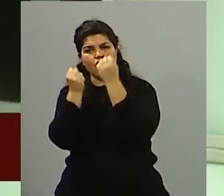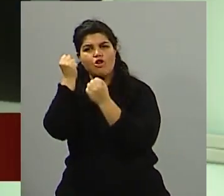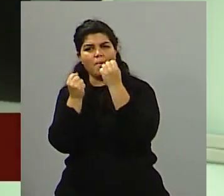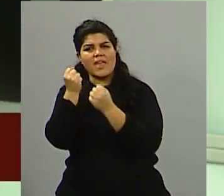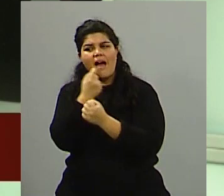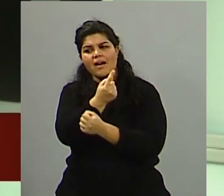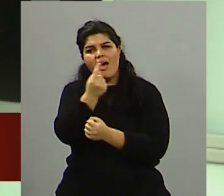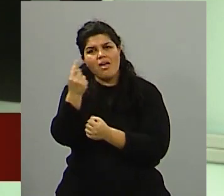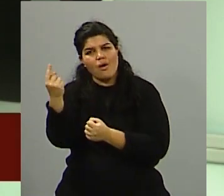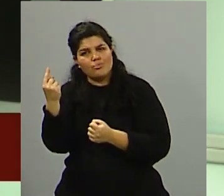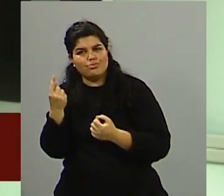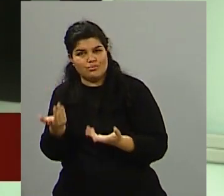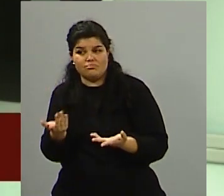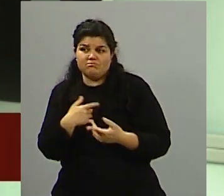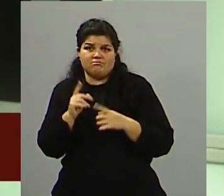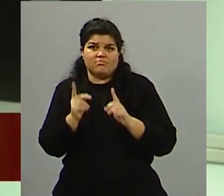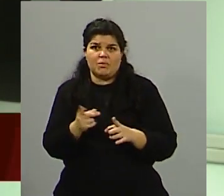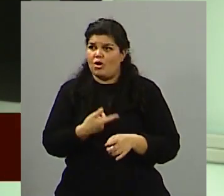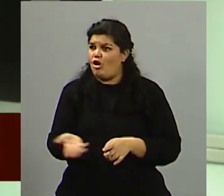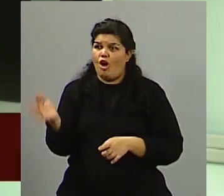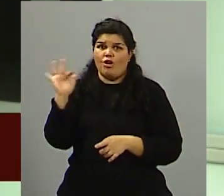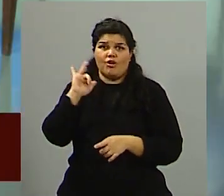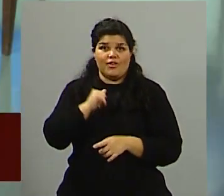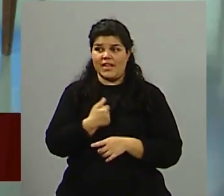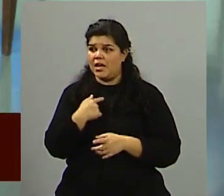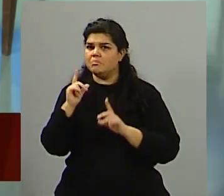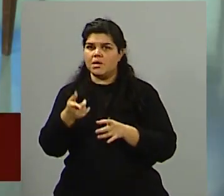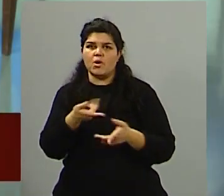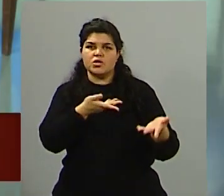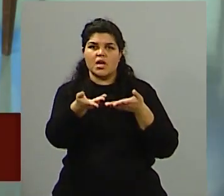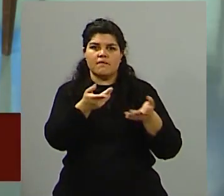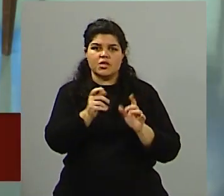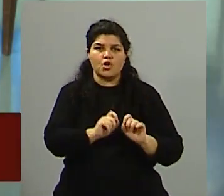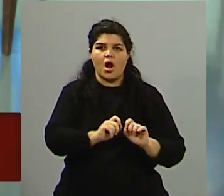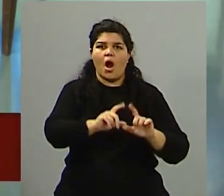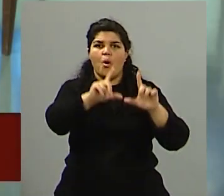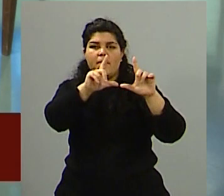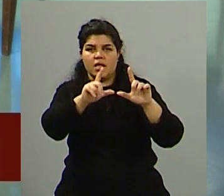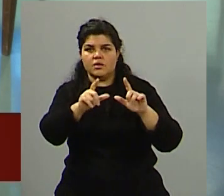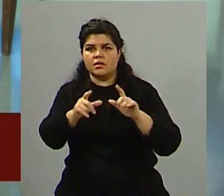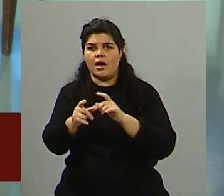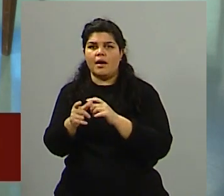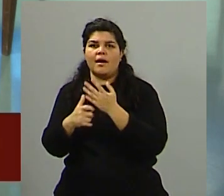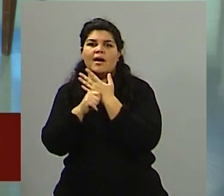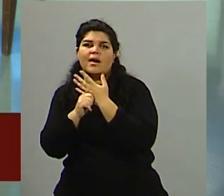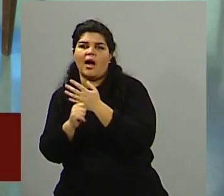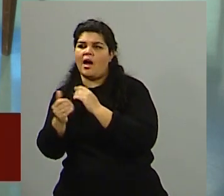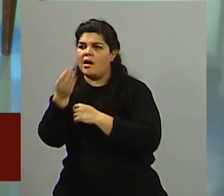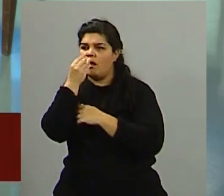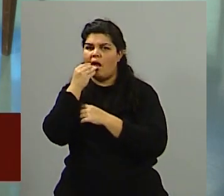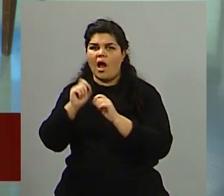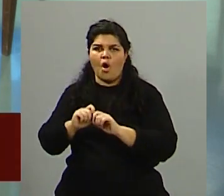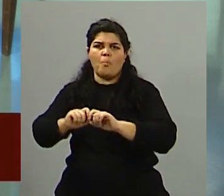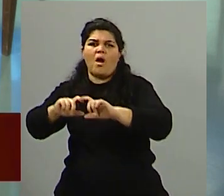porque es el reflejo de lo que nos pasa todos los días, ¿no? Esto de si aumenta un servicio, si aumenta la carne, que es lo que ya es un hecho, el